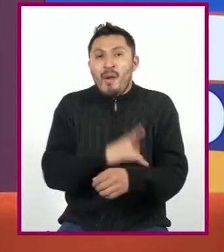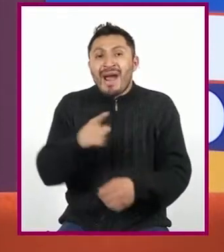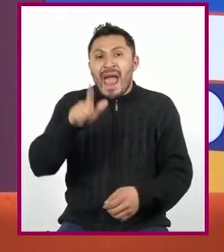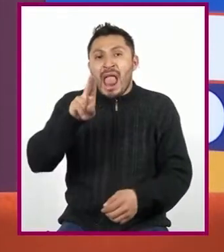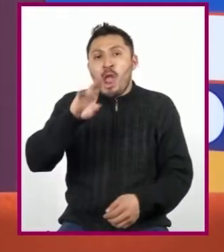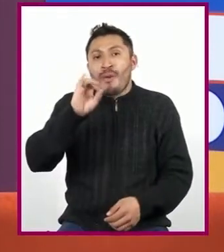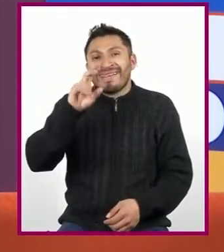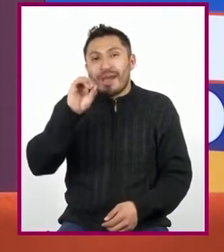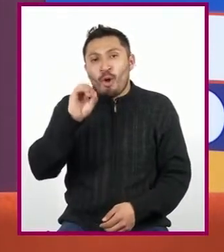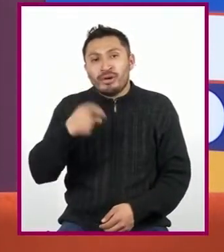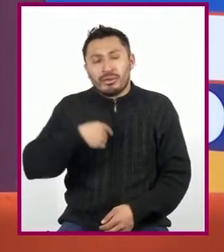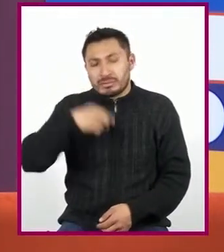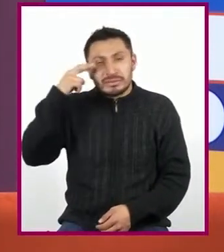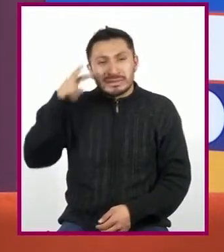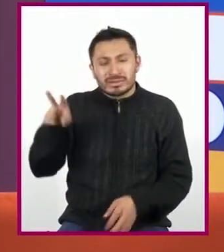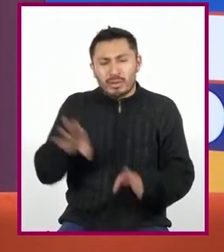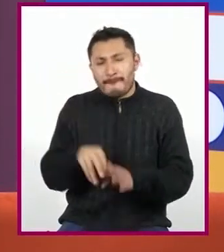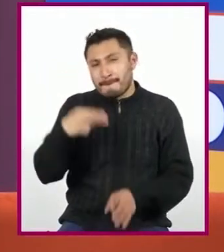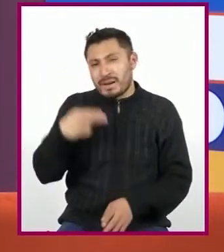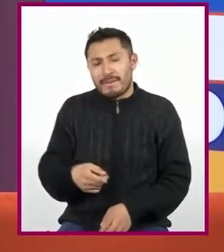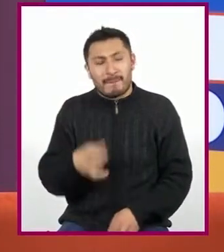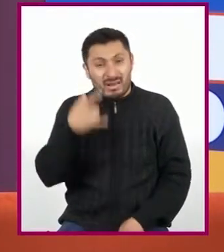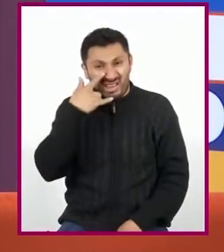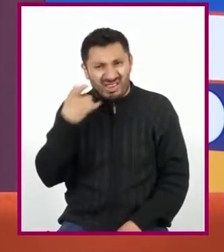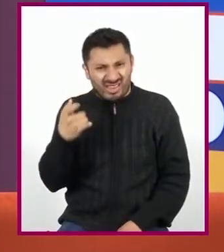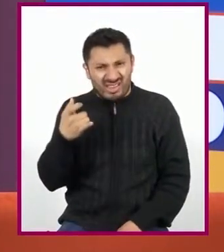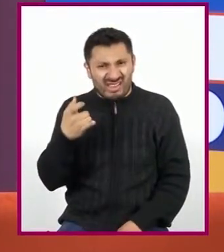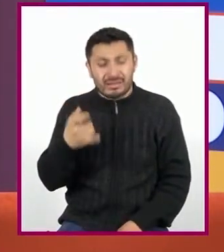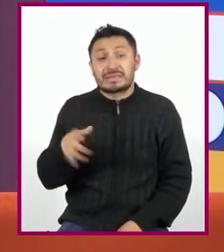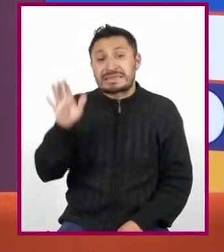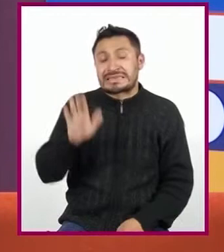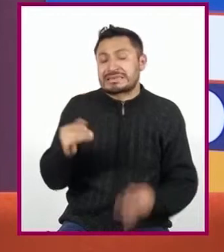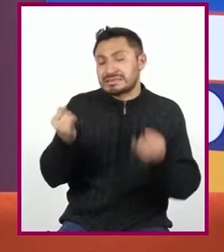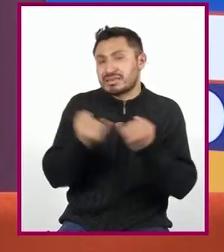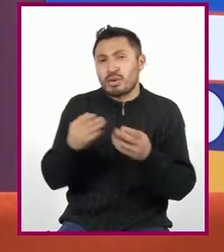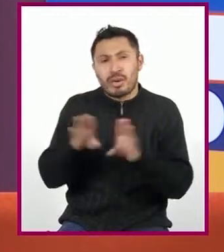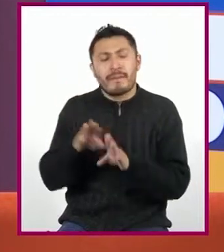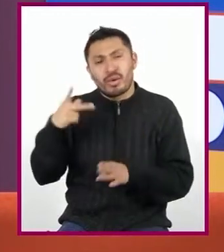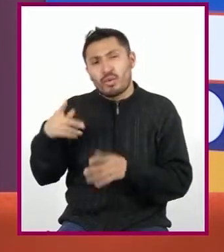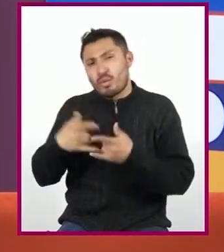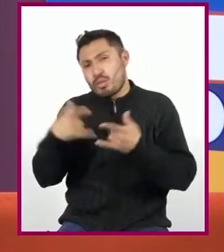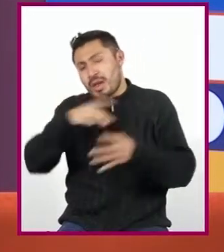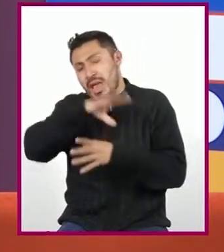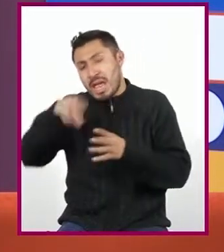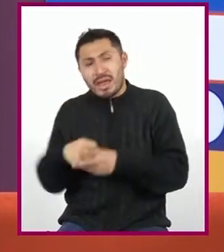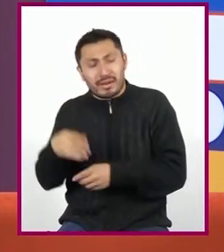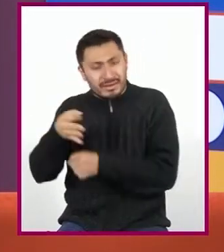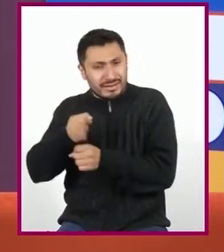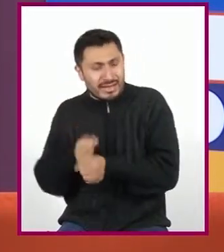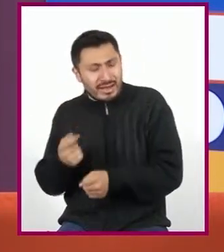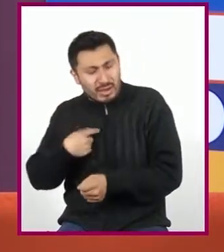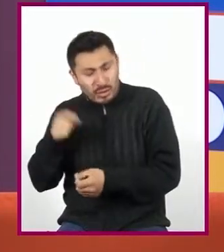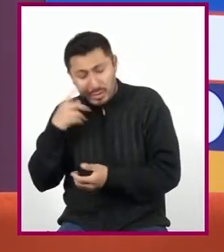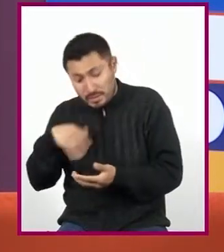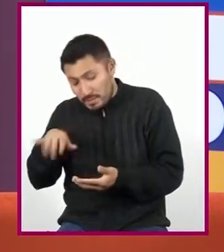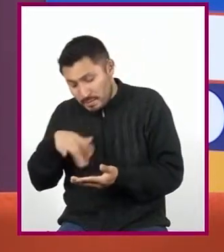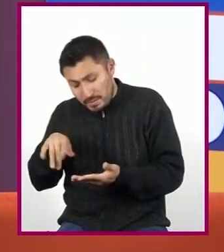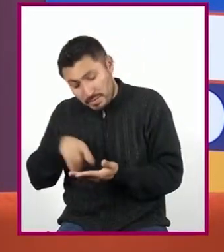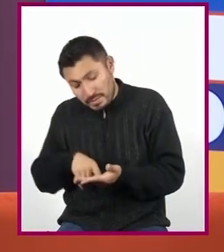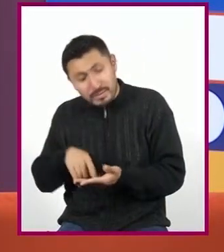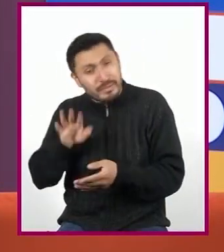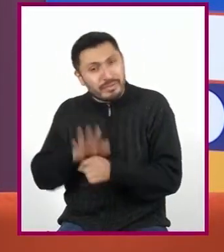Lucio. Quiero mostrárselos. Al principio me llamó mucho la atención el